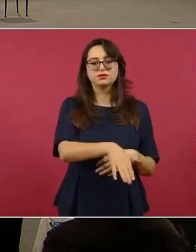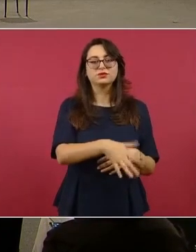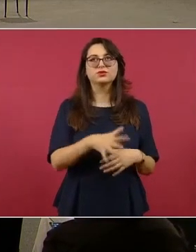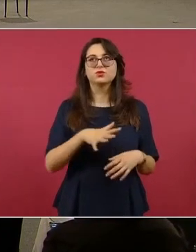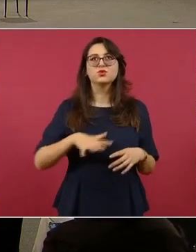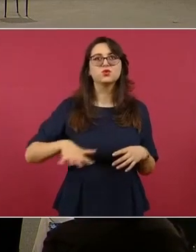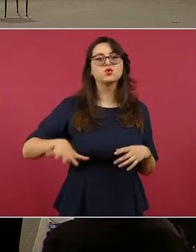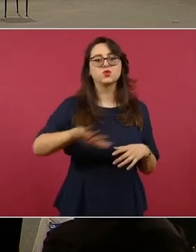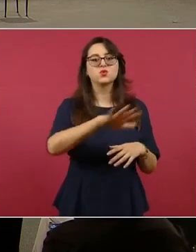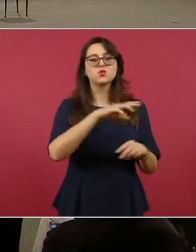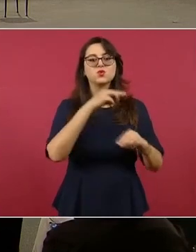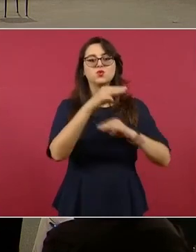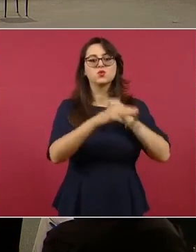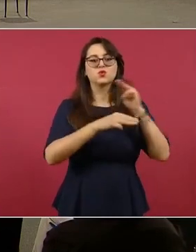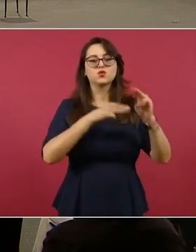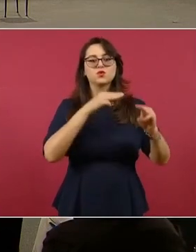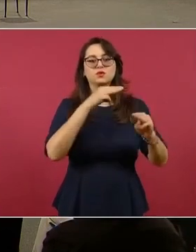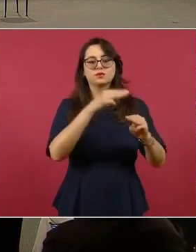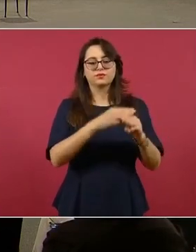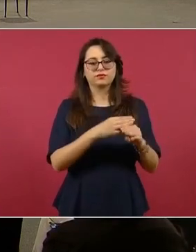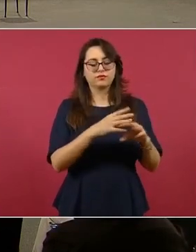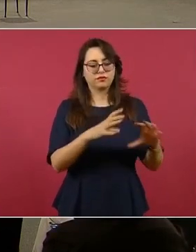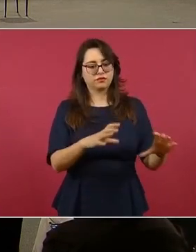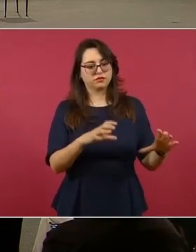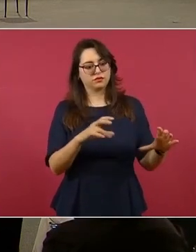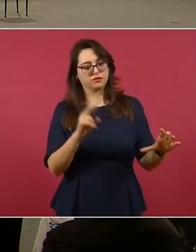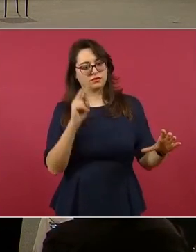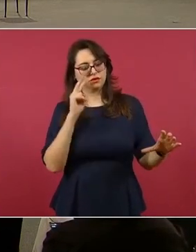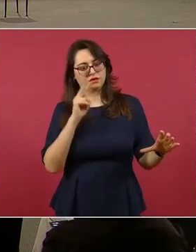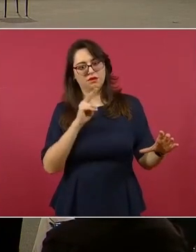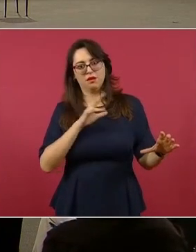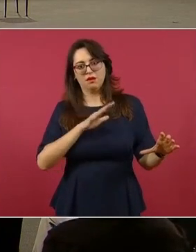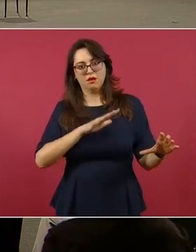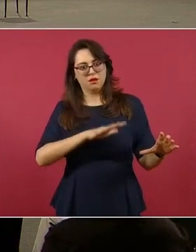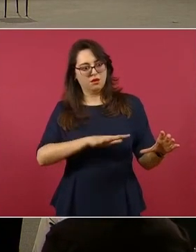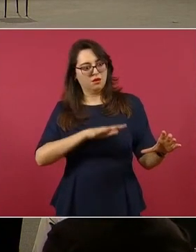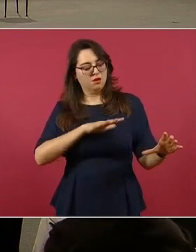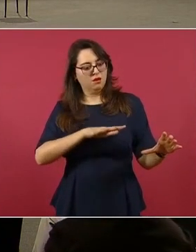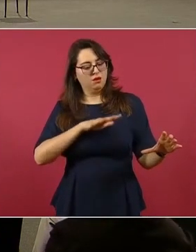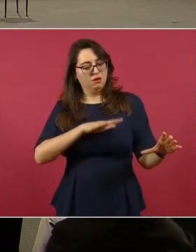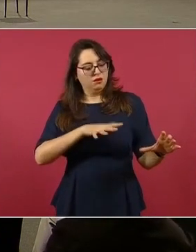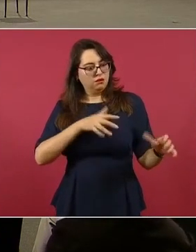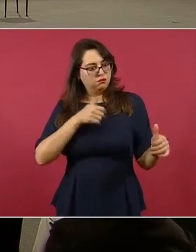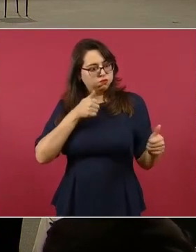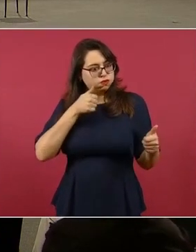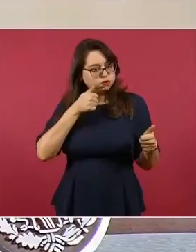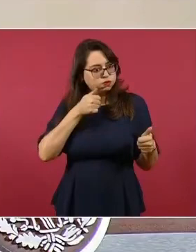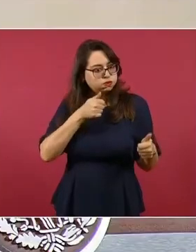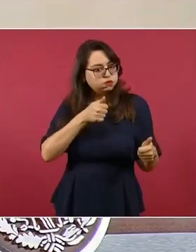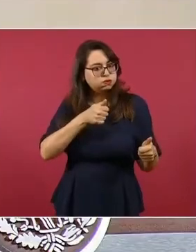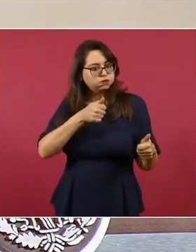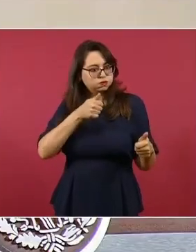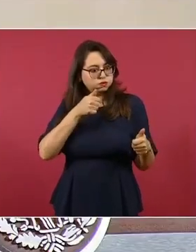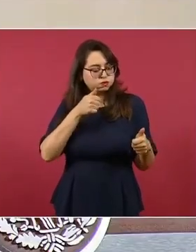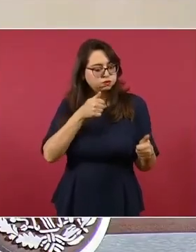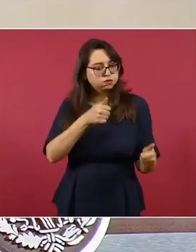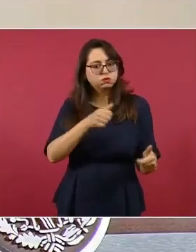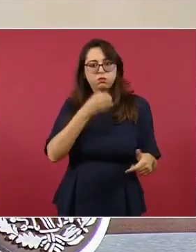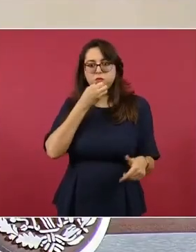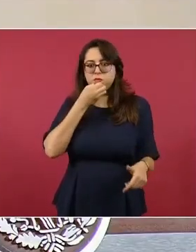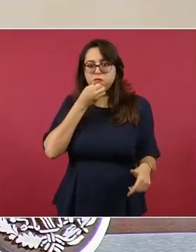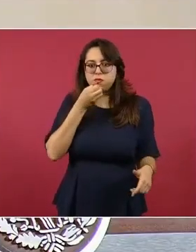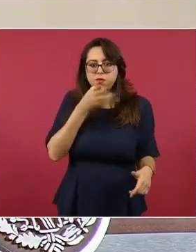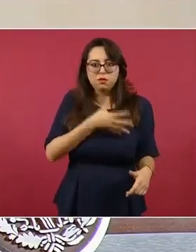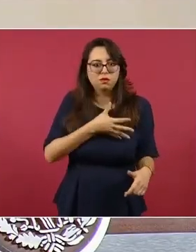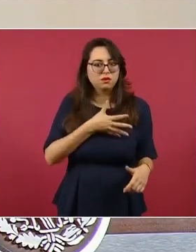especialistas, su enorme fuerza visual avasallaba a los observadores, erigiéndose como una muestra del